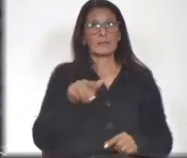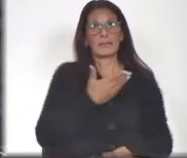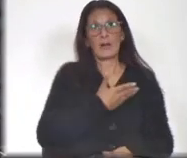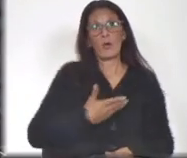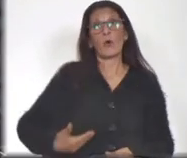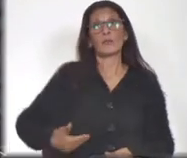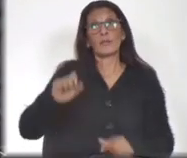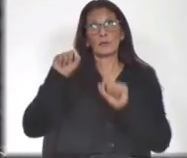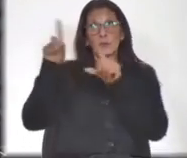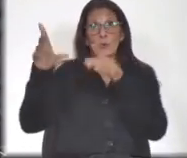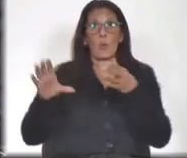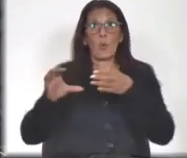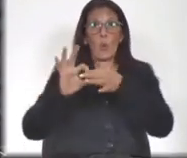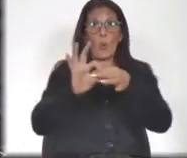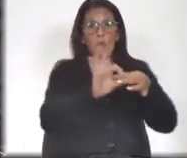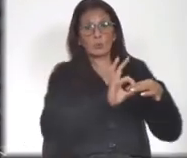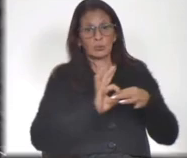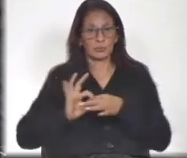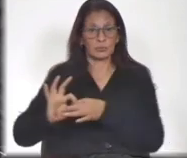gobierno en su conjunto.